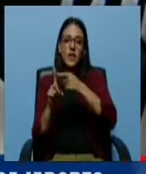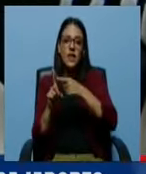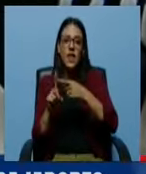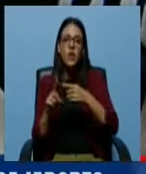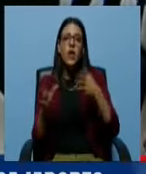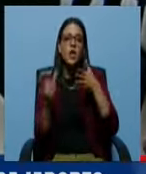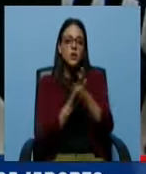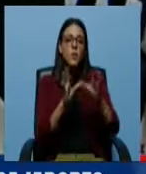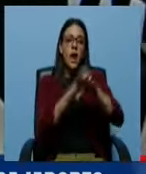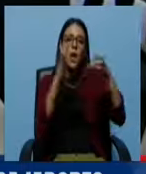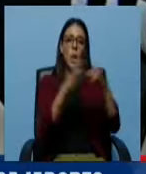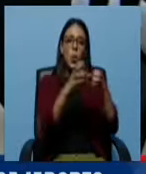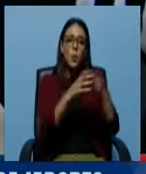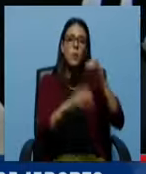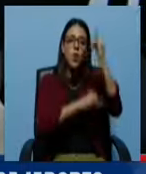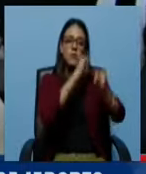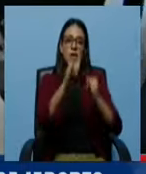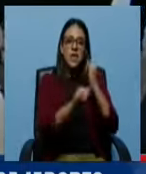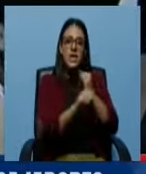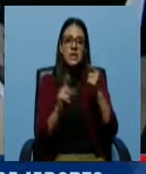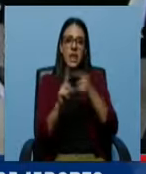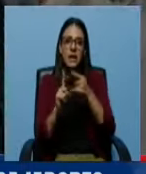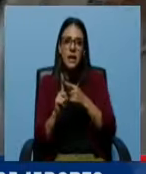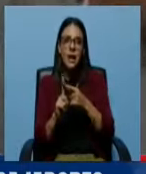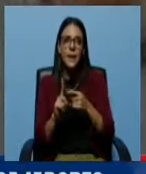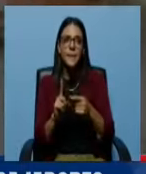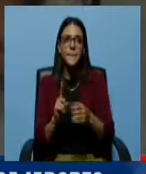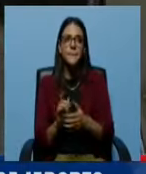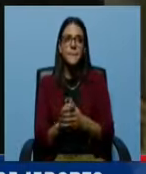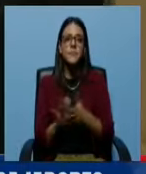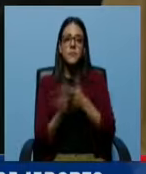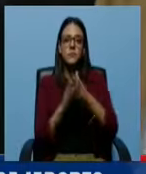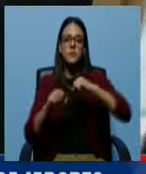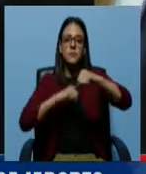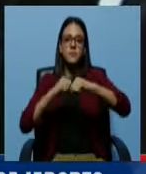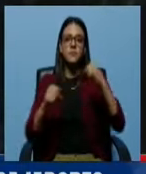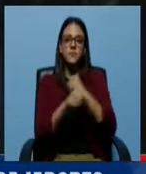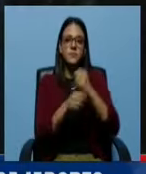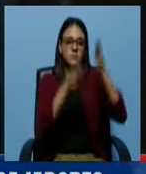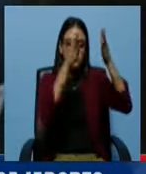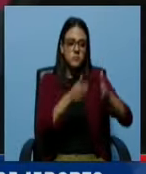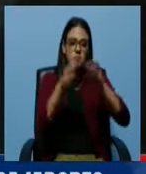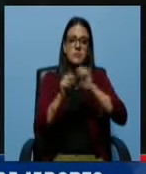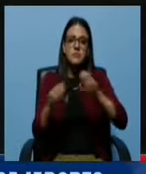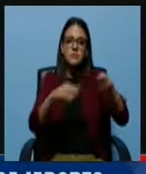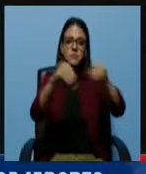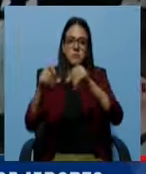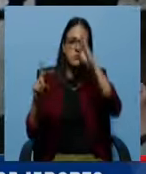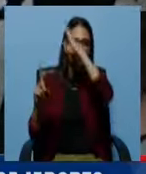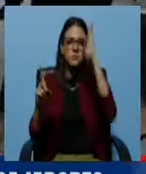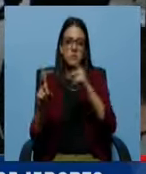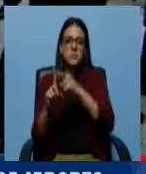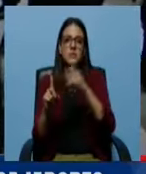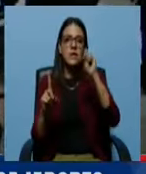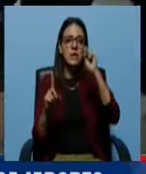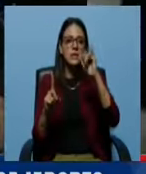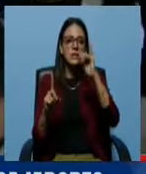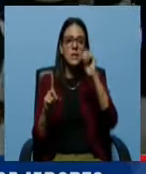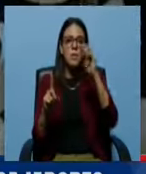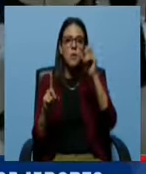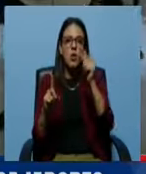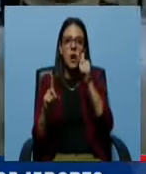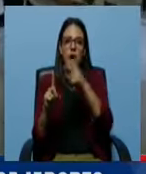Brigada Internacionalista Apolonio de Carvalho del Movimiento de los Trabajadores Rurales sin Tierra de Brasil, la señora Simone